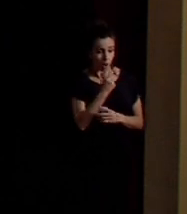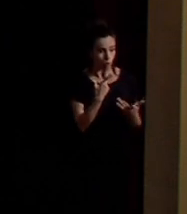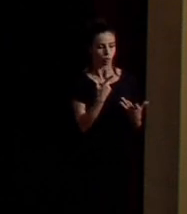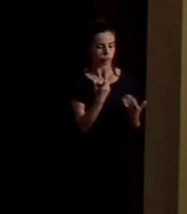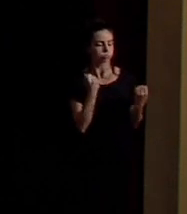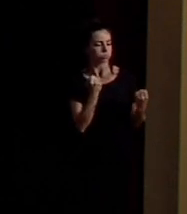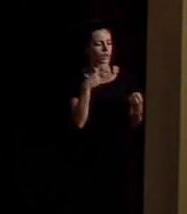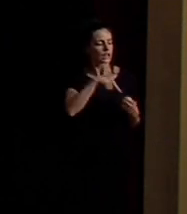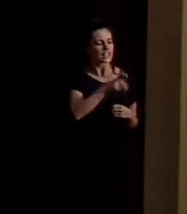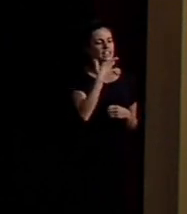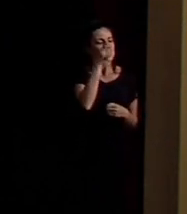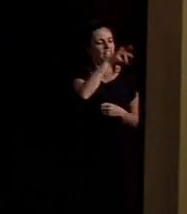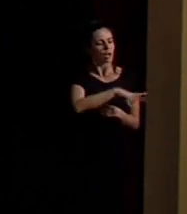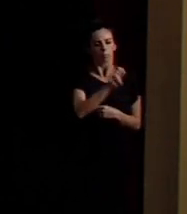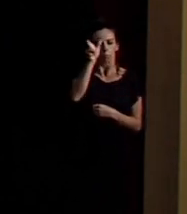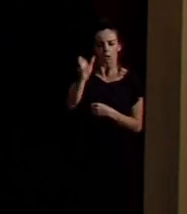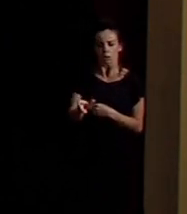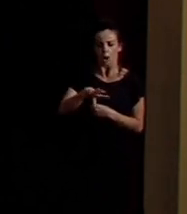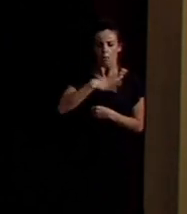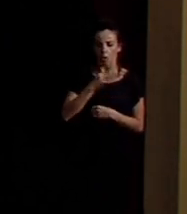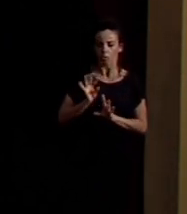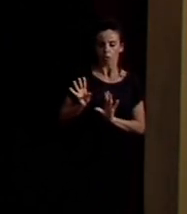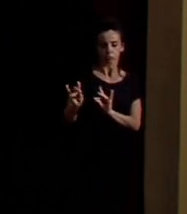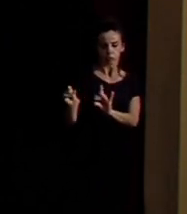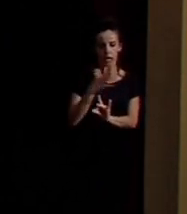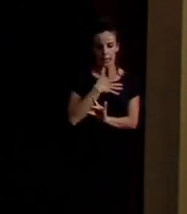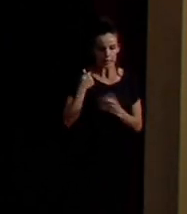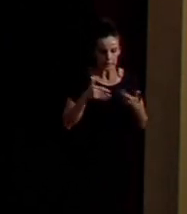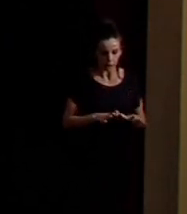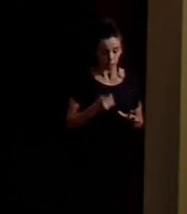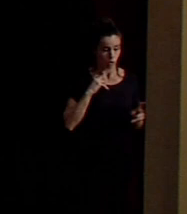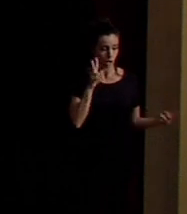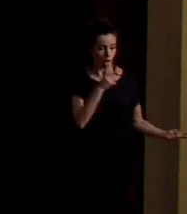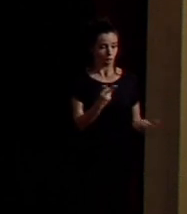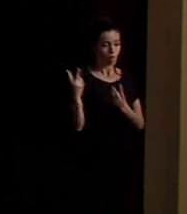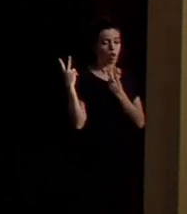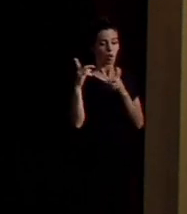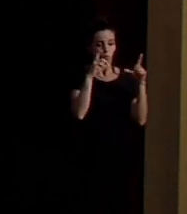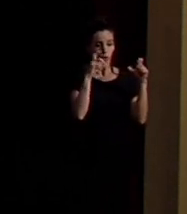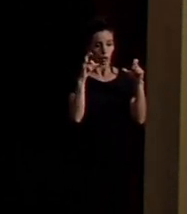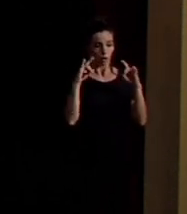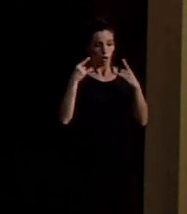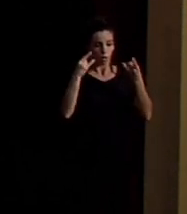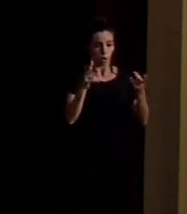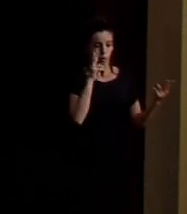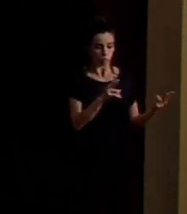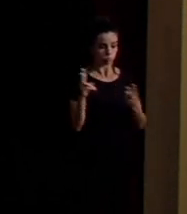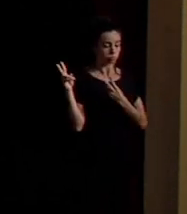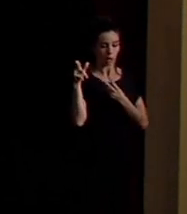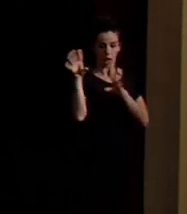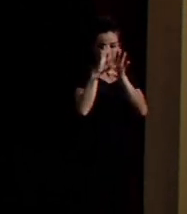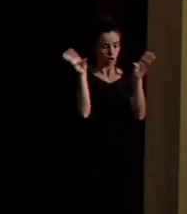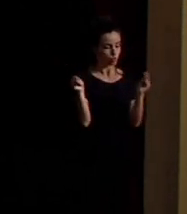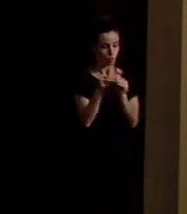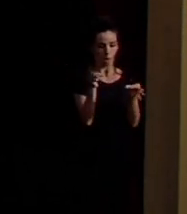sujetos completamente disponibles, ¿no? Y creo que en esa doble fotografía que tenéis ahí en la pantalla se resume a